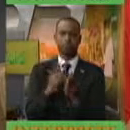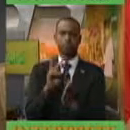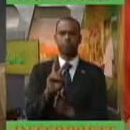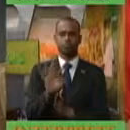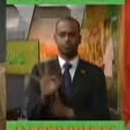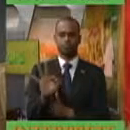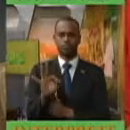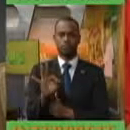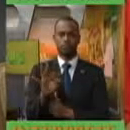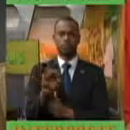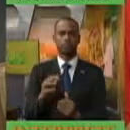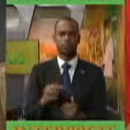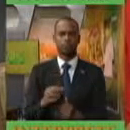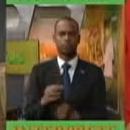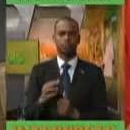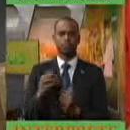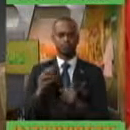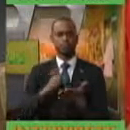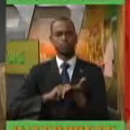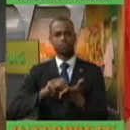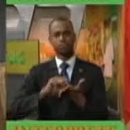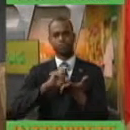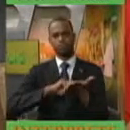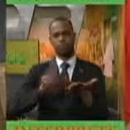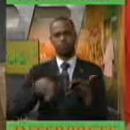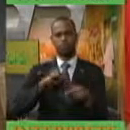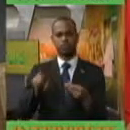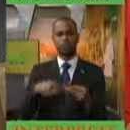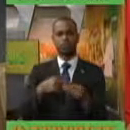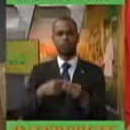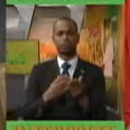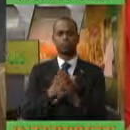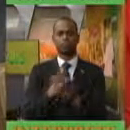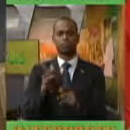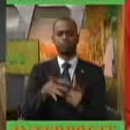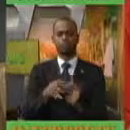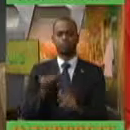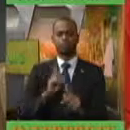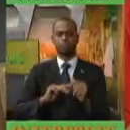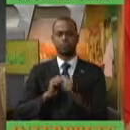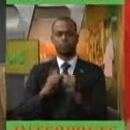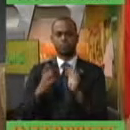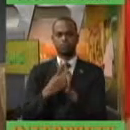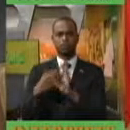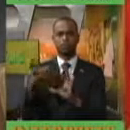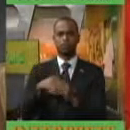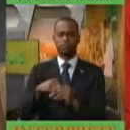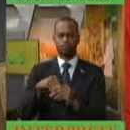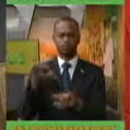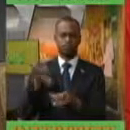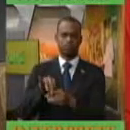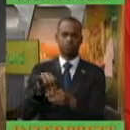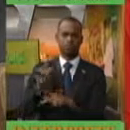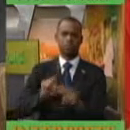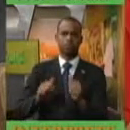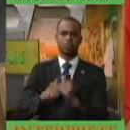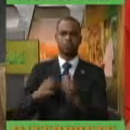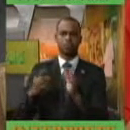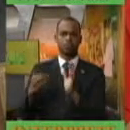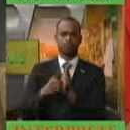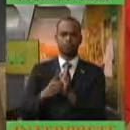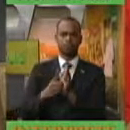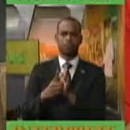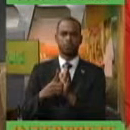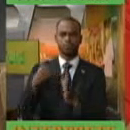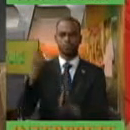29 de la Convención sobre los Derechos de las Personas con Discapacidad, la participación política y electoral de las personas con discapacidad,